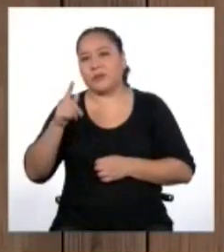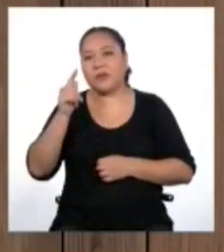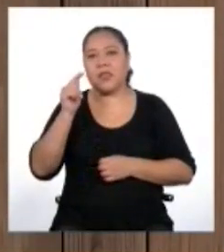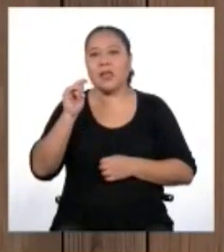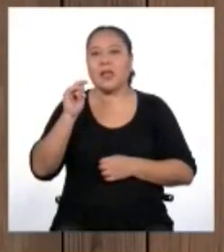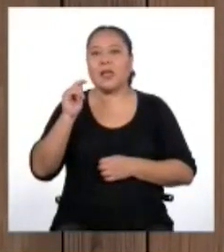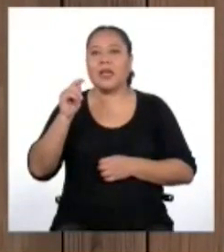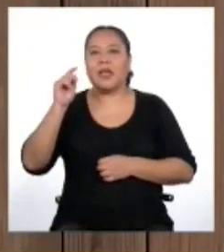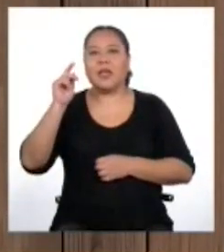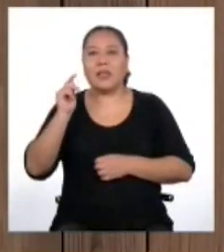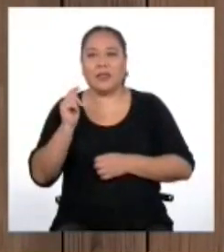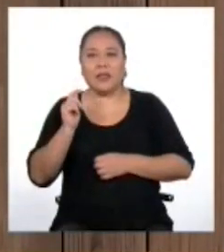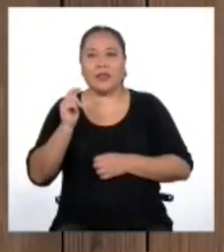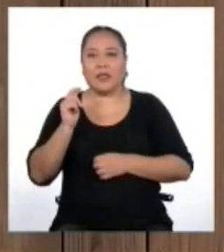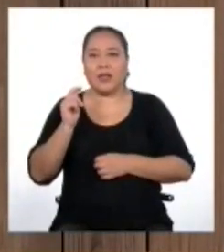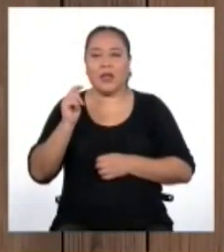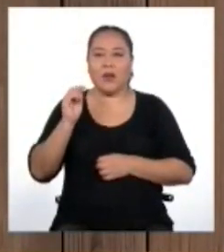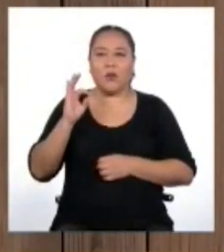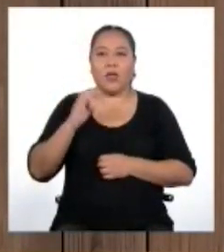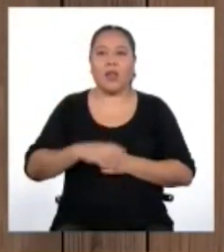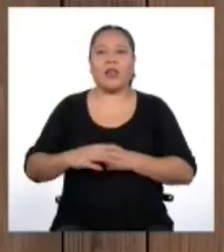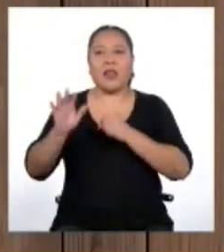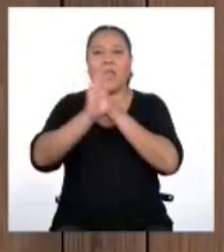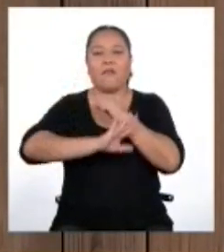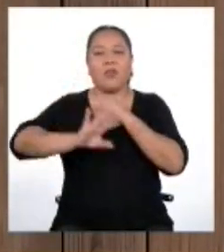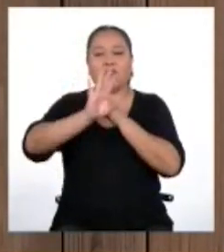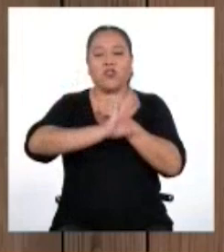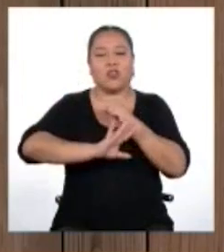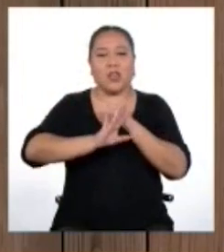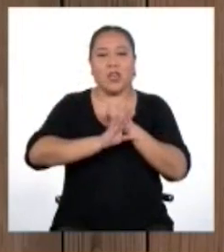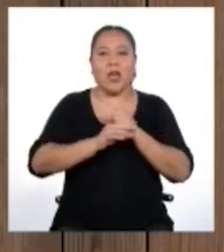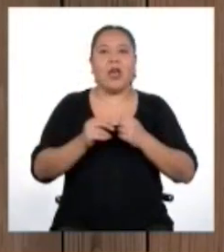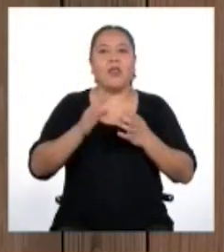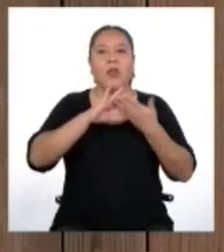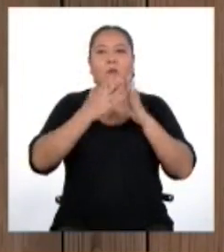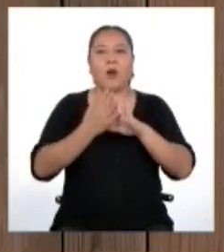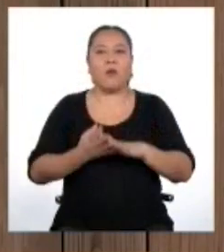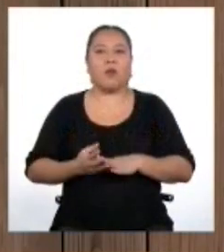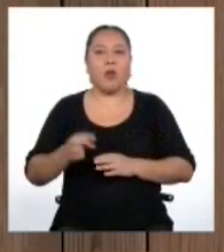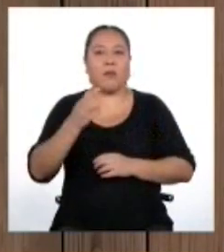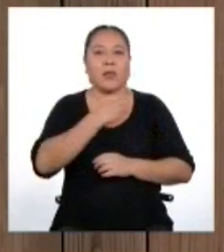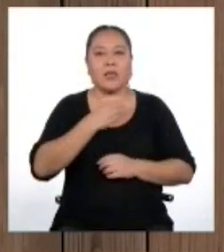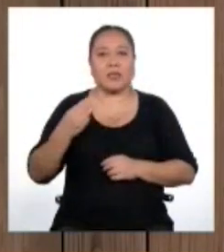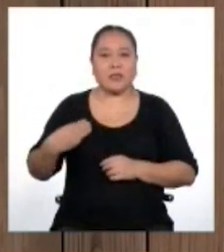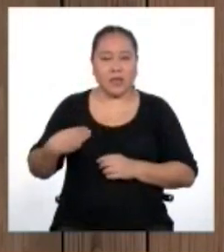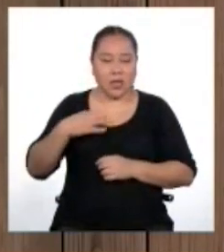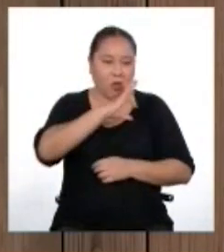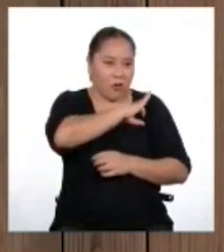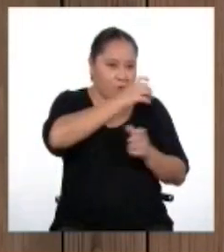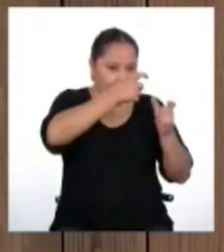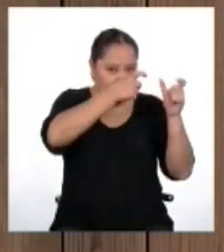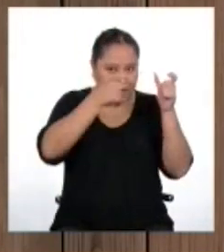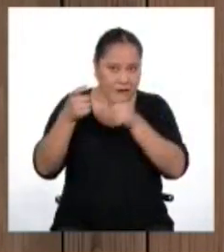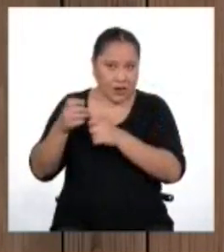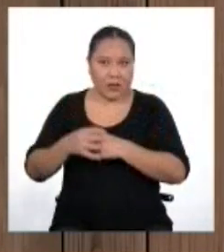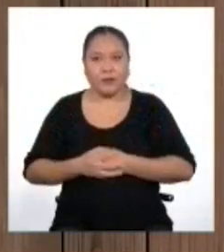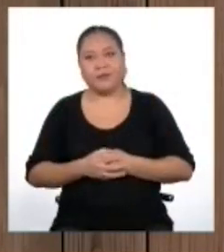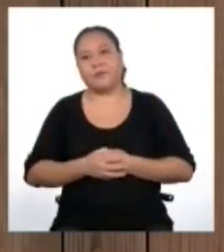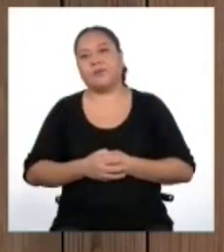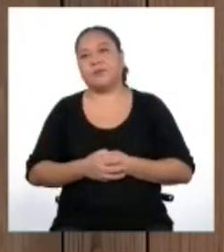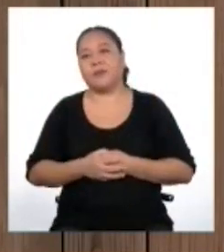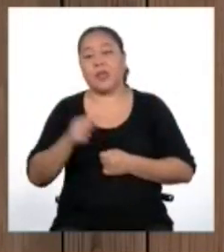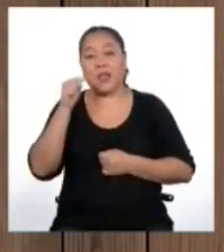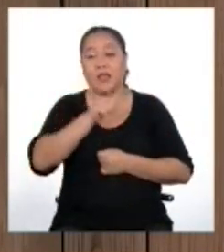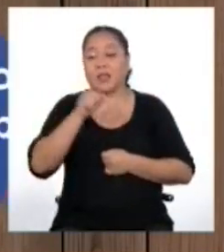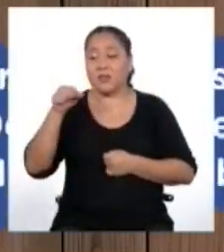Constitucional OTC, la Defensoría del Pueblo y el Ministerio Público o Fiscalía de la Nación. Ellos